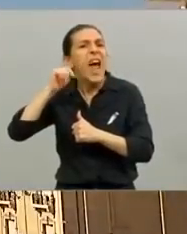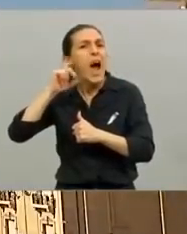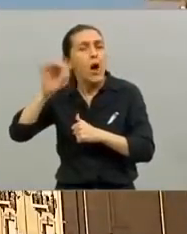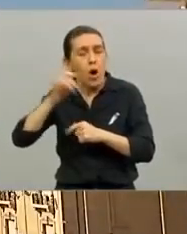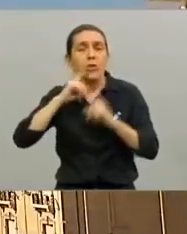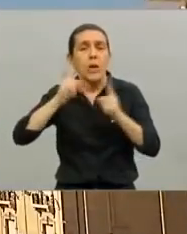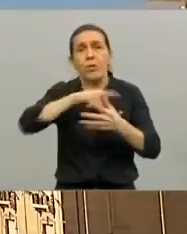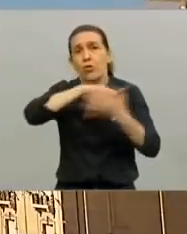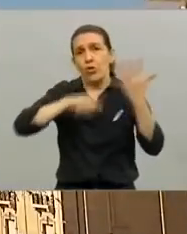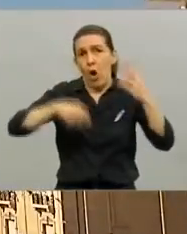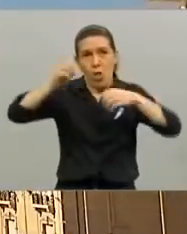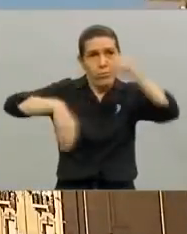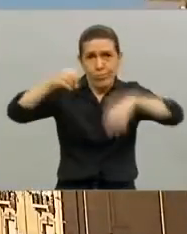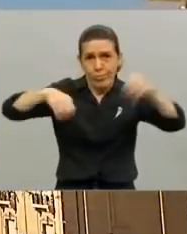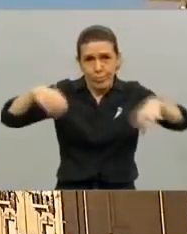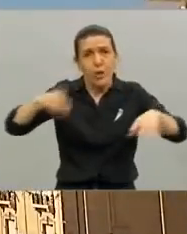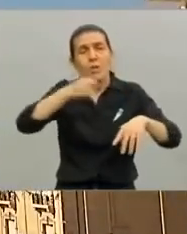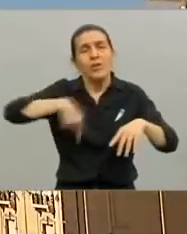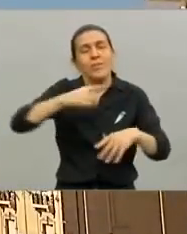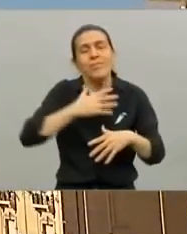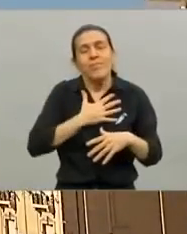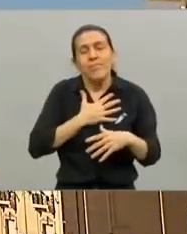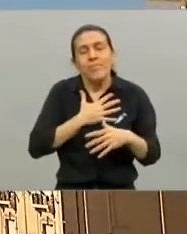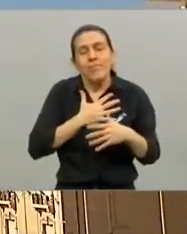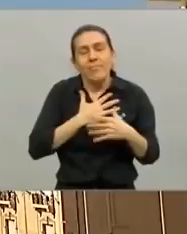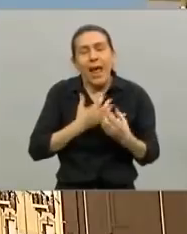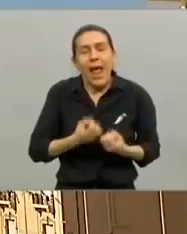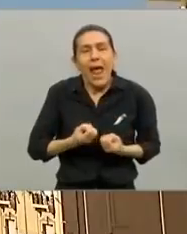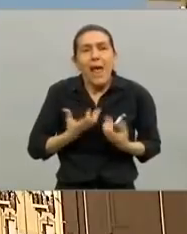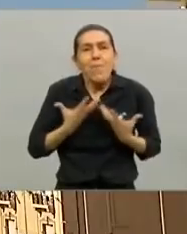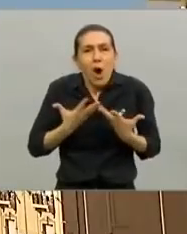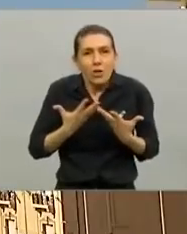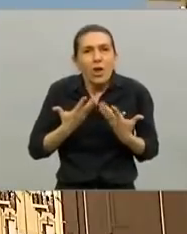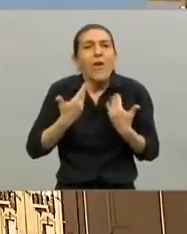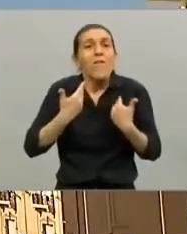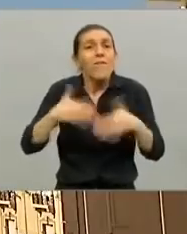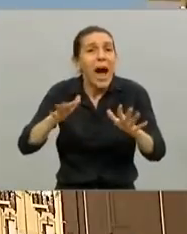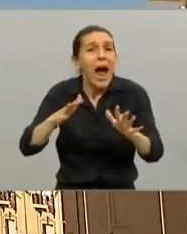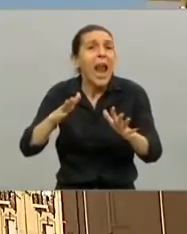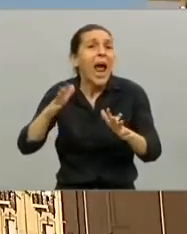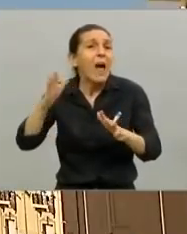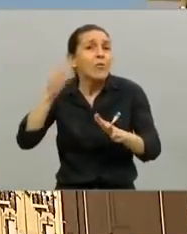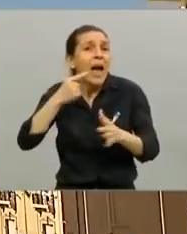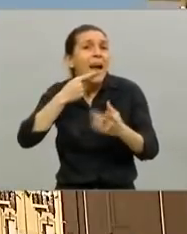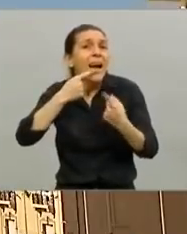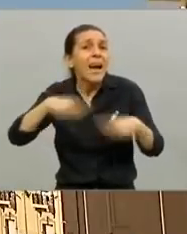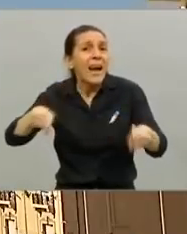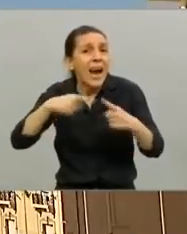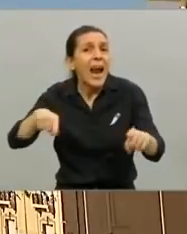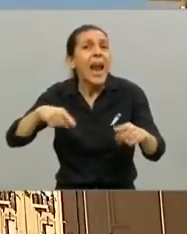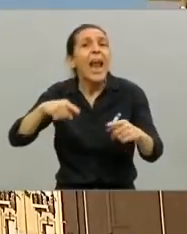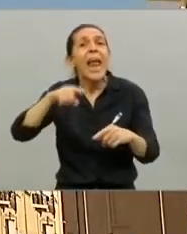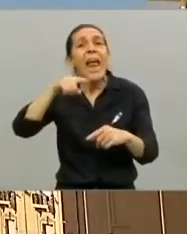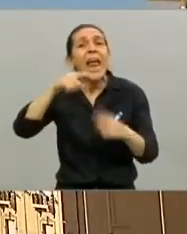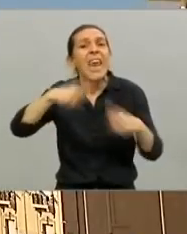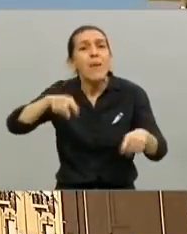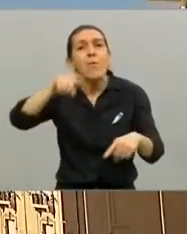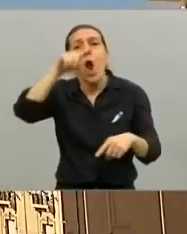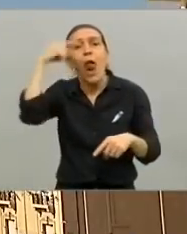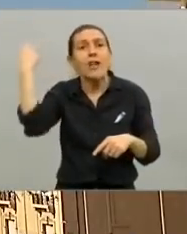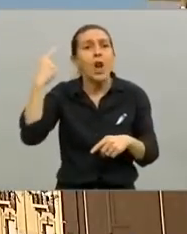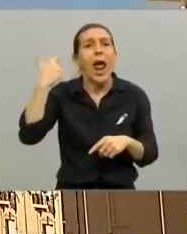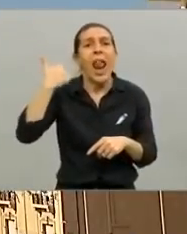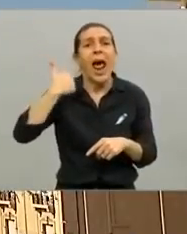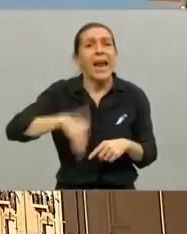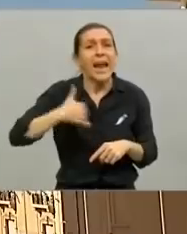Y con particular emoción vamos a escuchar y entonar las estrofas del himno nacional